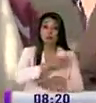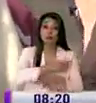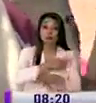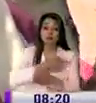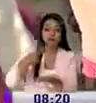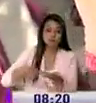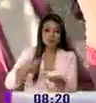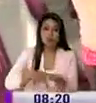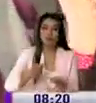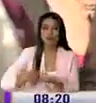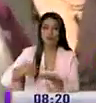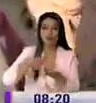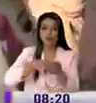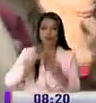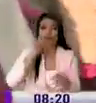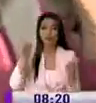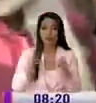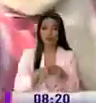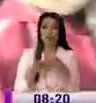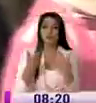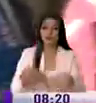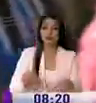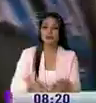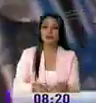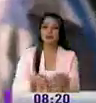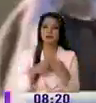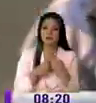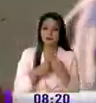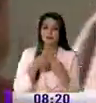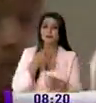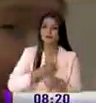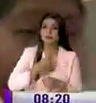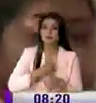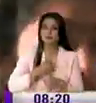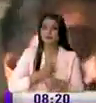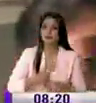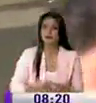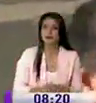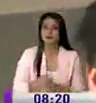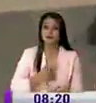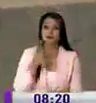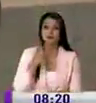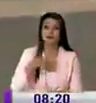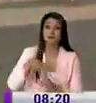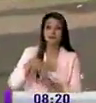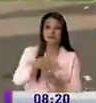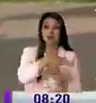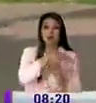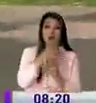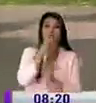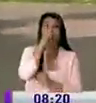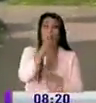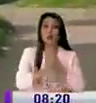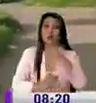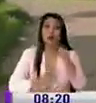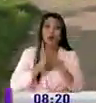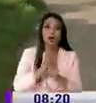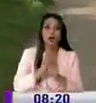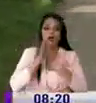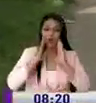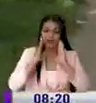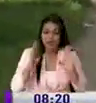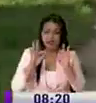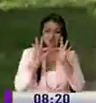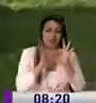municipio y se llegó ya a acuerdos de que esto se inicie. Como usted ve, el parque ha estado un año y un poco más destruido. Vamos a